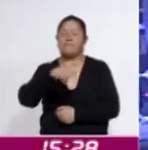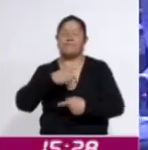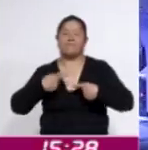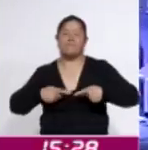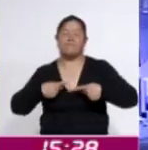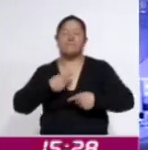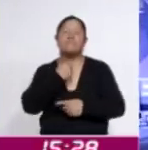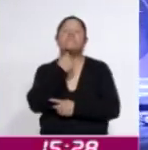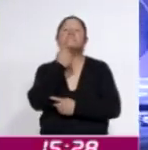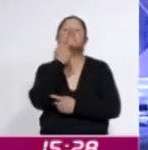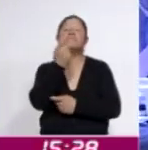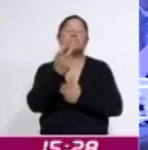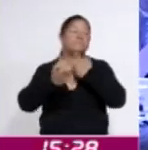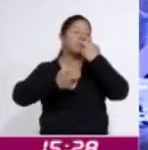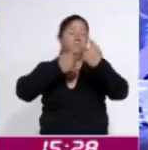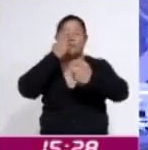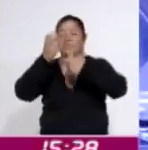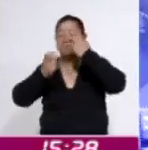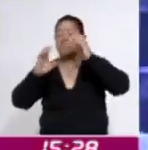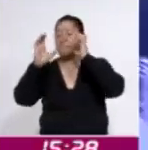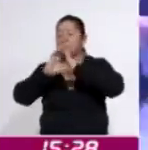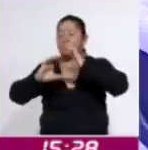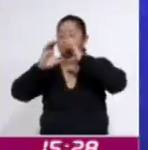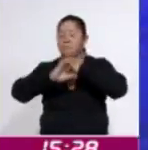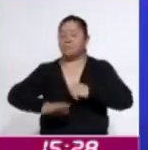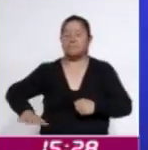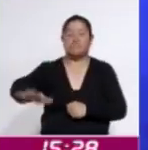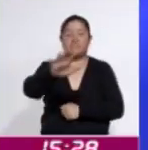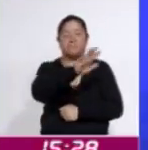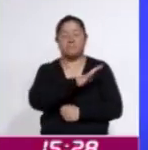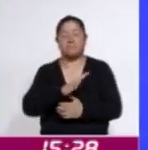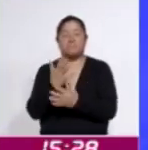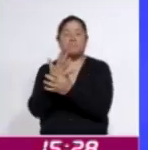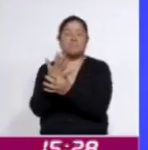coro, lo que creó una atmósfera electrizante.